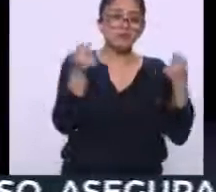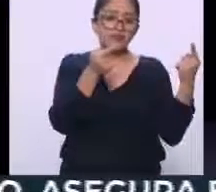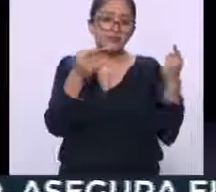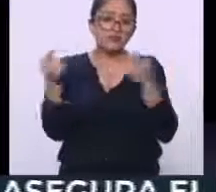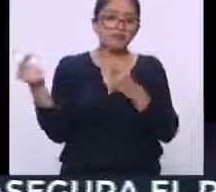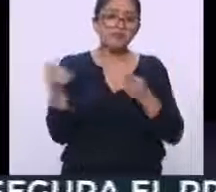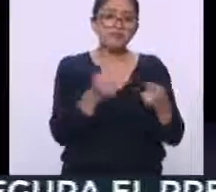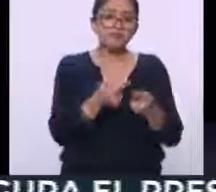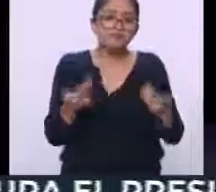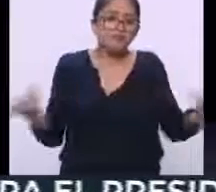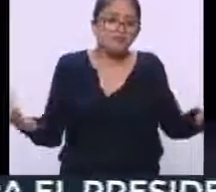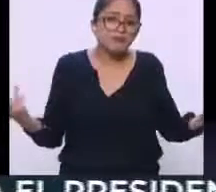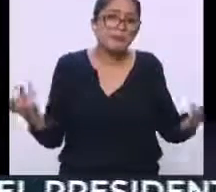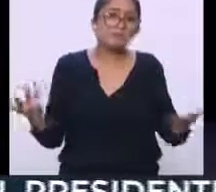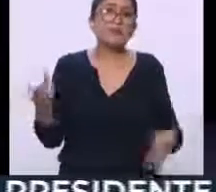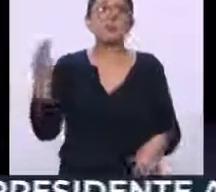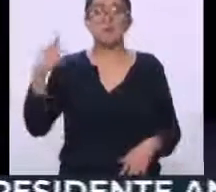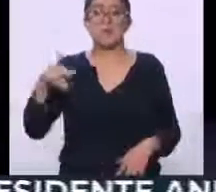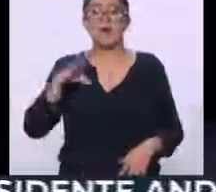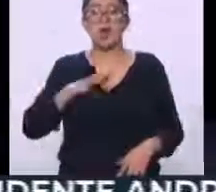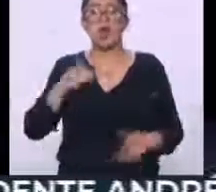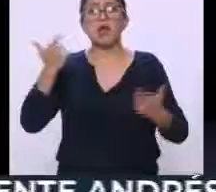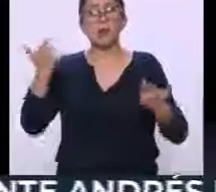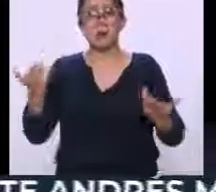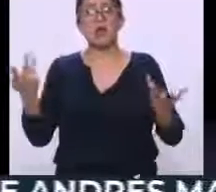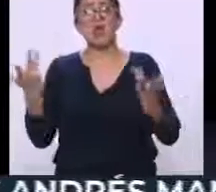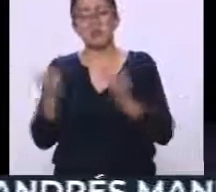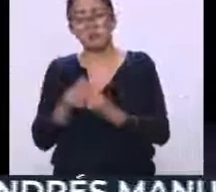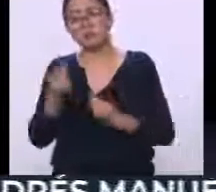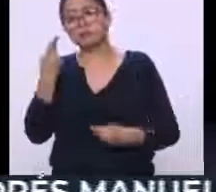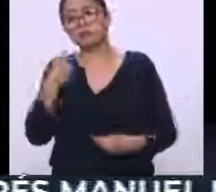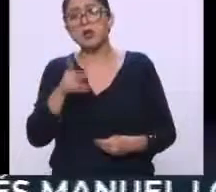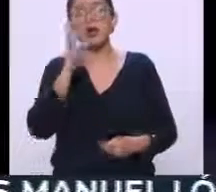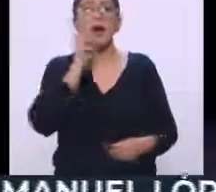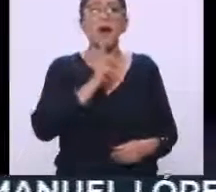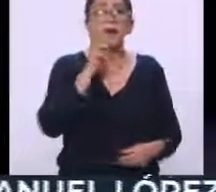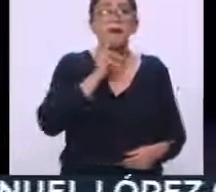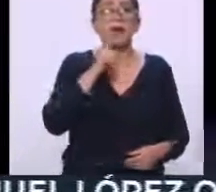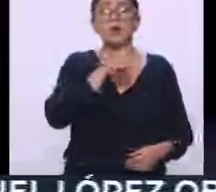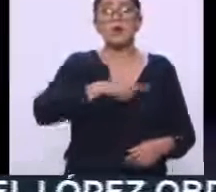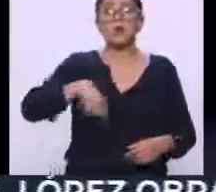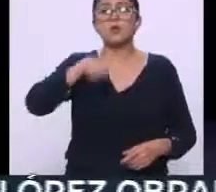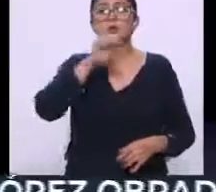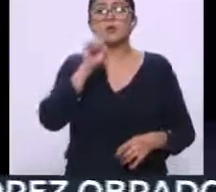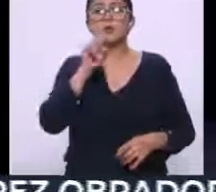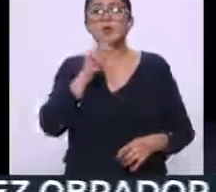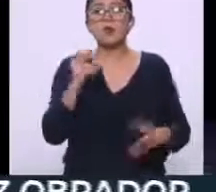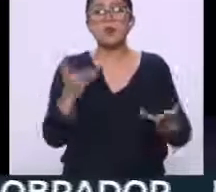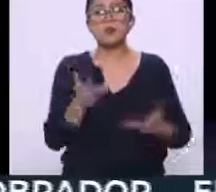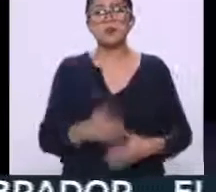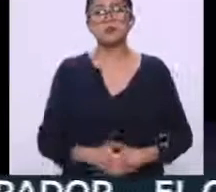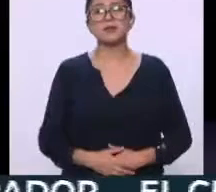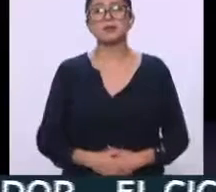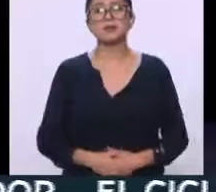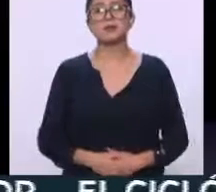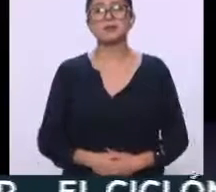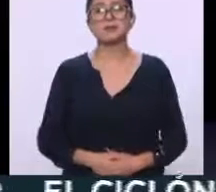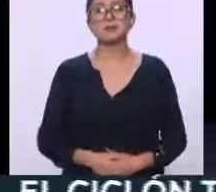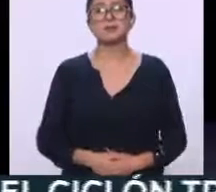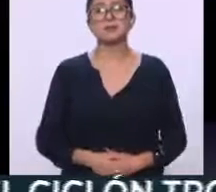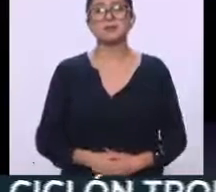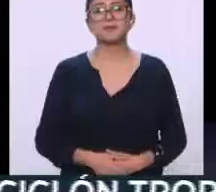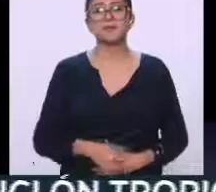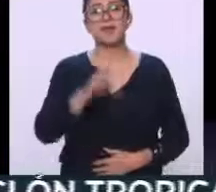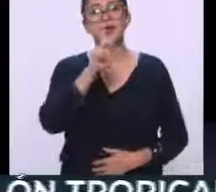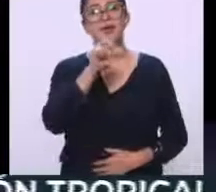visibles. Ya luego no frenan. Tienen mucho dinero, o sea, sí hay todo un lobbying detrás. Y chocan entre ellos, pero ahí están también haciendo mucho ruido, ¿eh? Sí. En fin. Mucho ruido. Estaremos